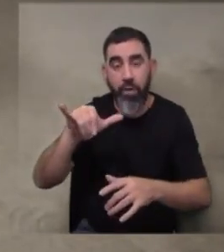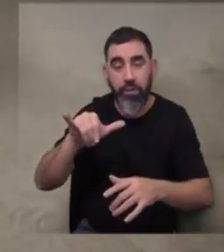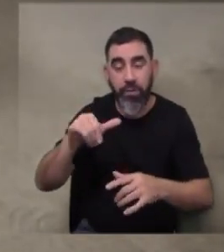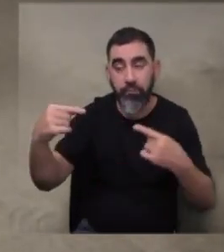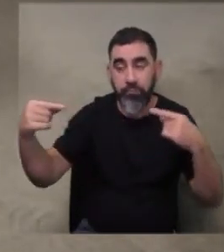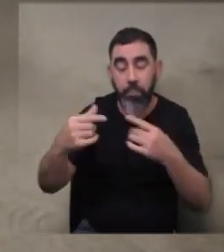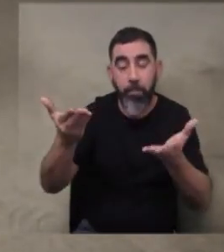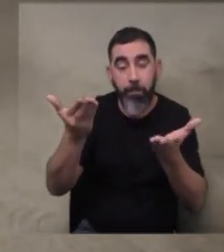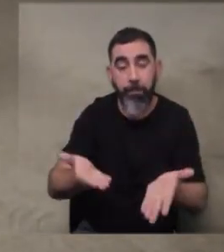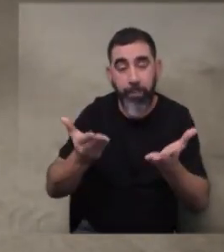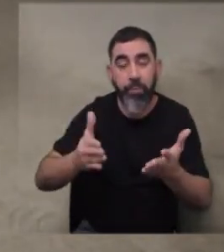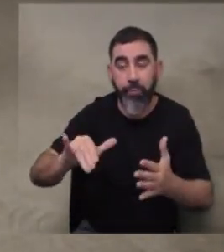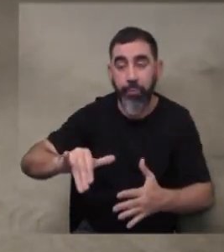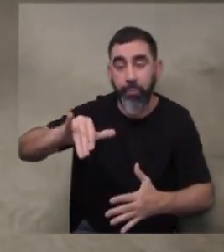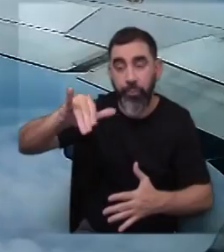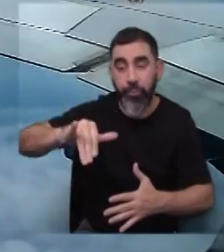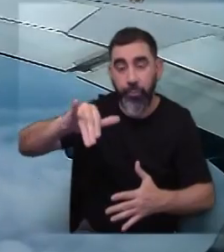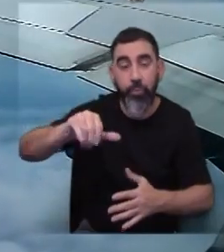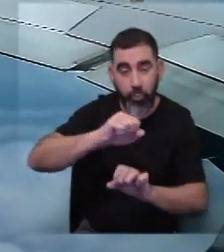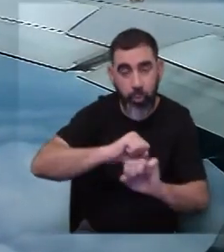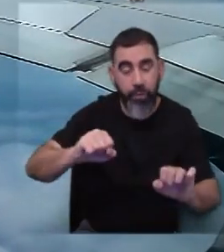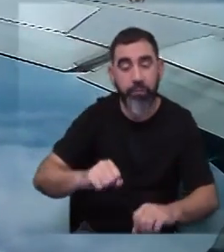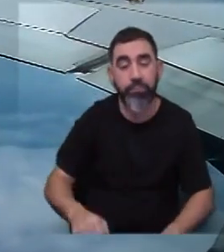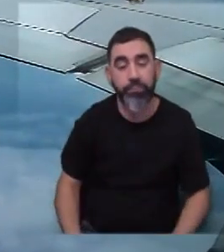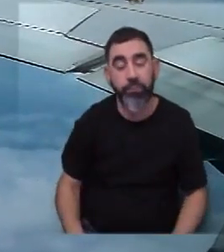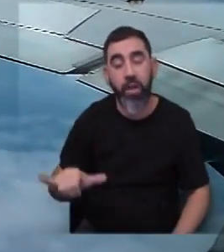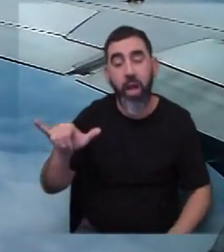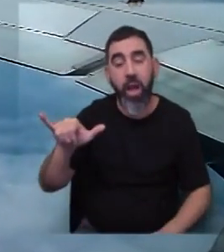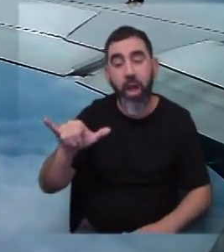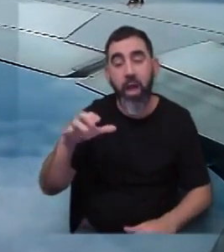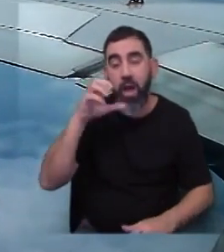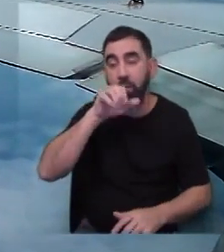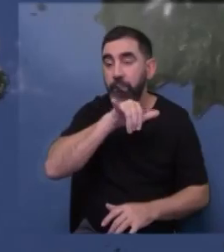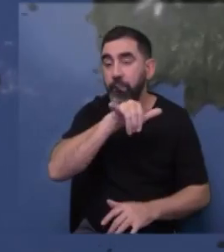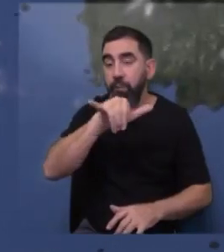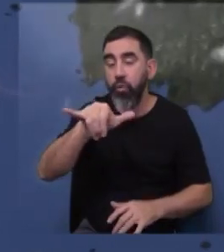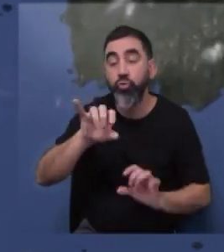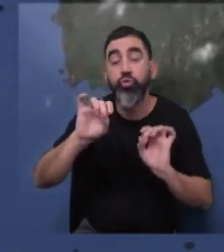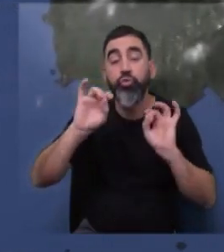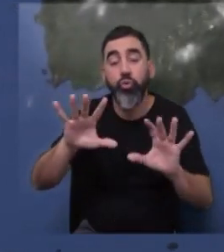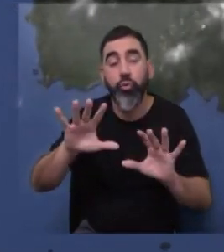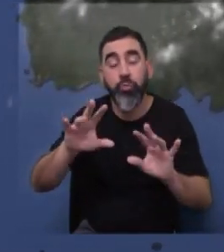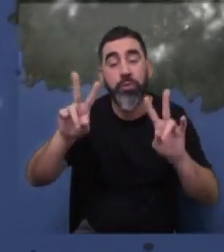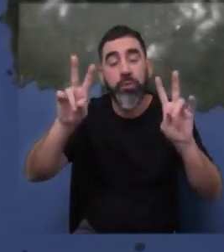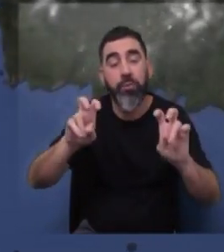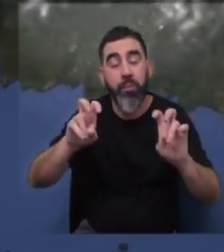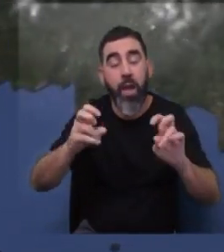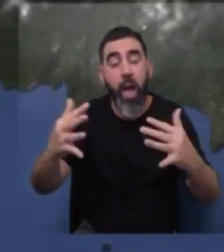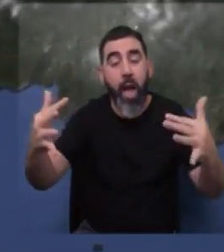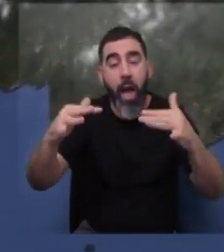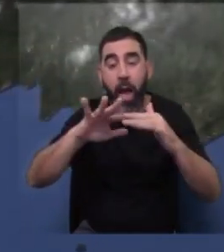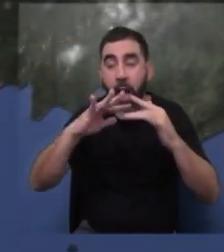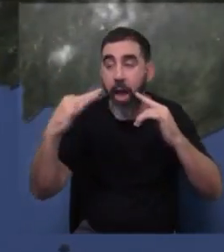que mantiene al avión en vuelo. El avión se mantiene en vuelo exclusivamente por su relación con la masa de aire que lo